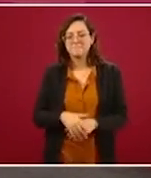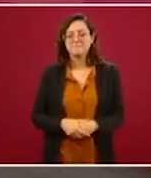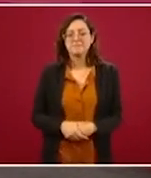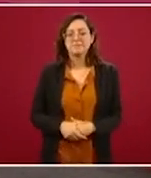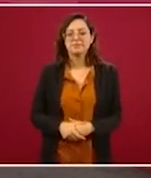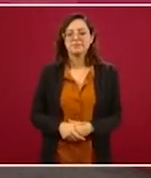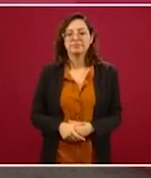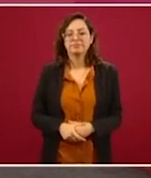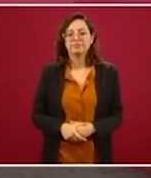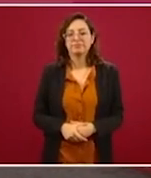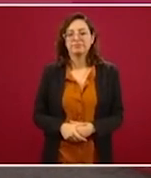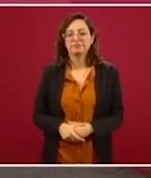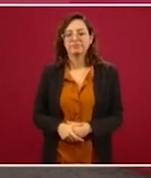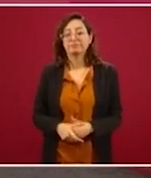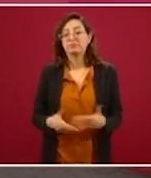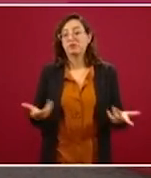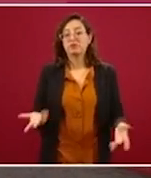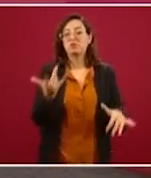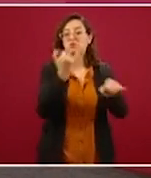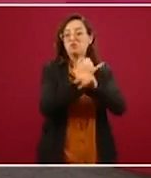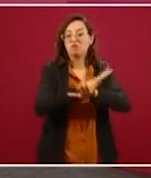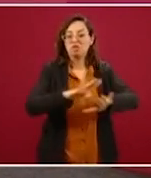Quienes no informan con objetividad.